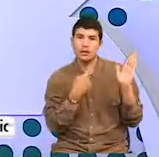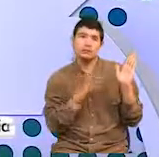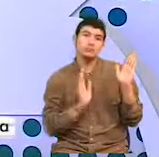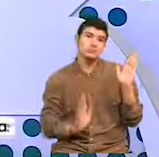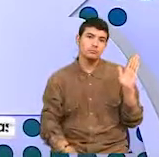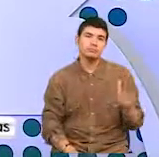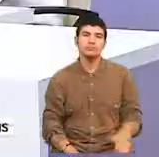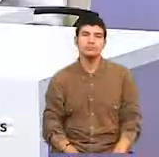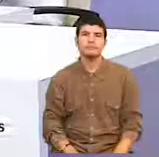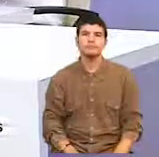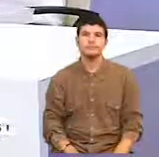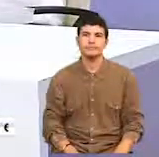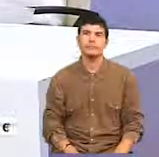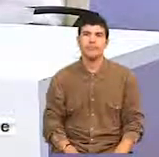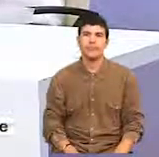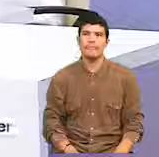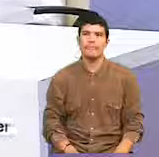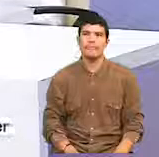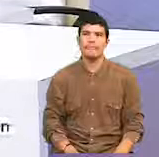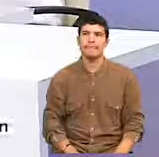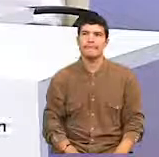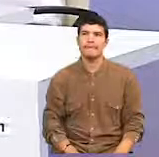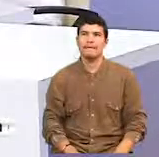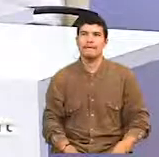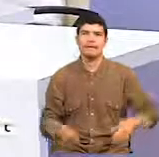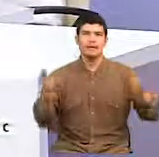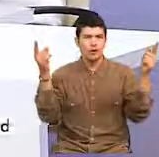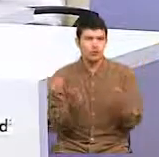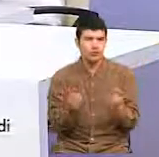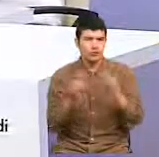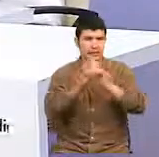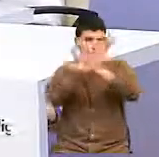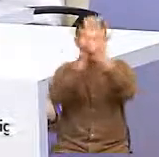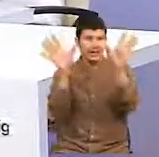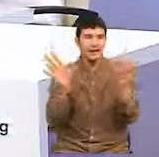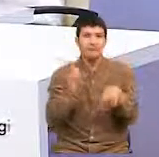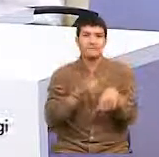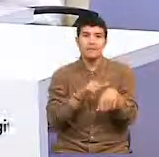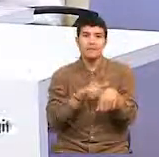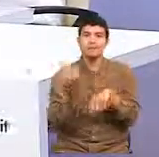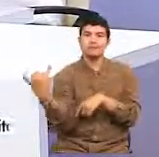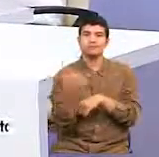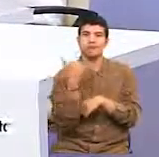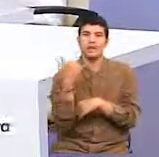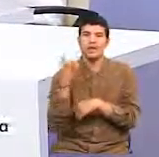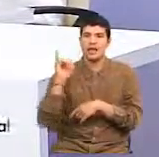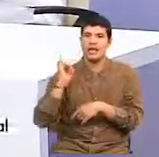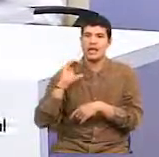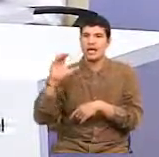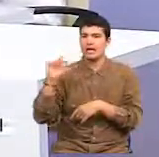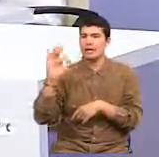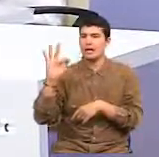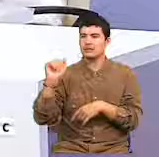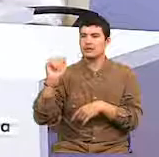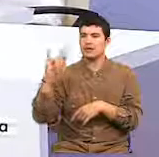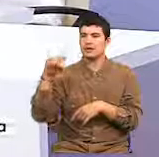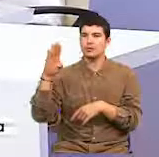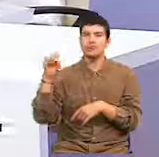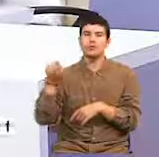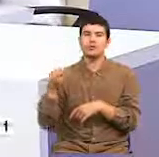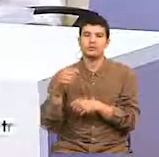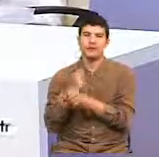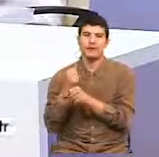Pues general, vamos concluyendo y vamos a dar una conclusión clara. En ese momento hacen presencia ustedes en el Catatumbo y están trabajando para brindarle